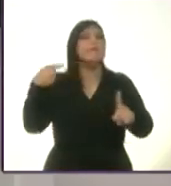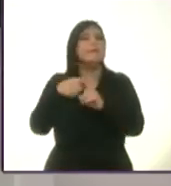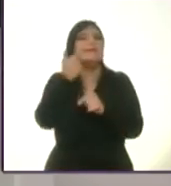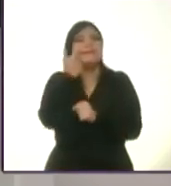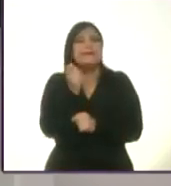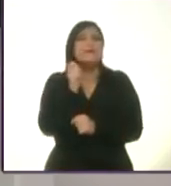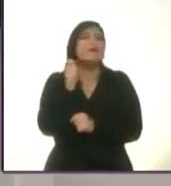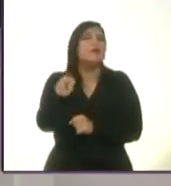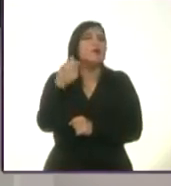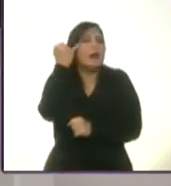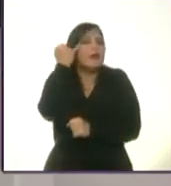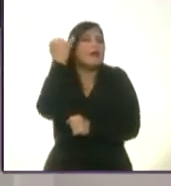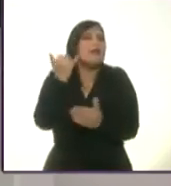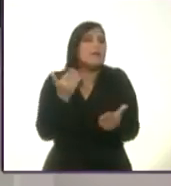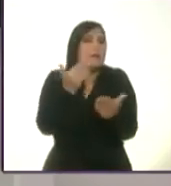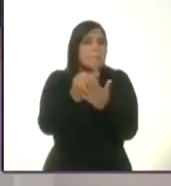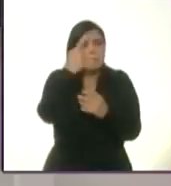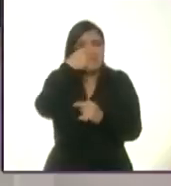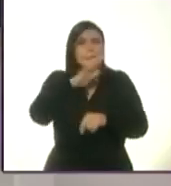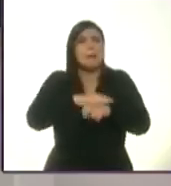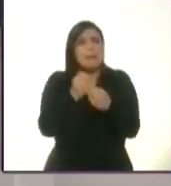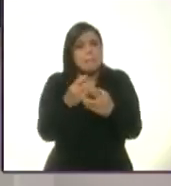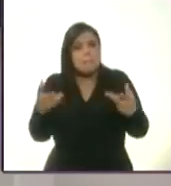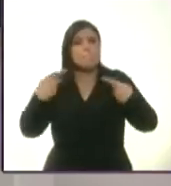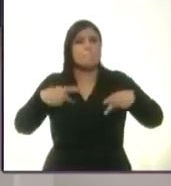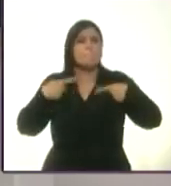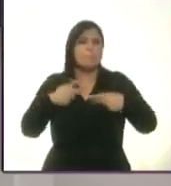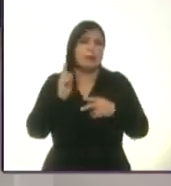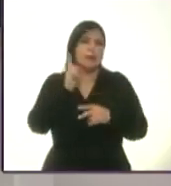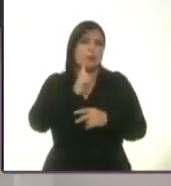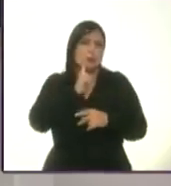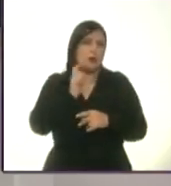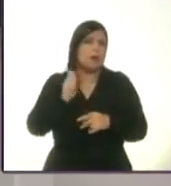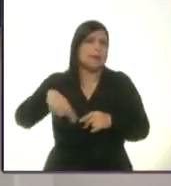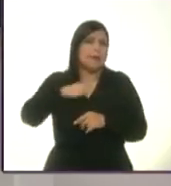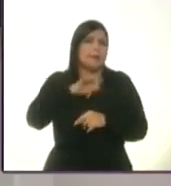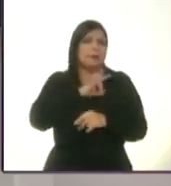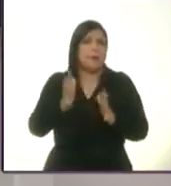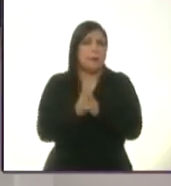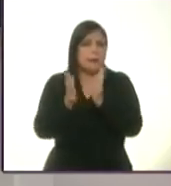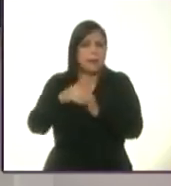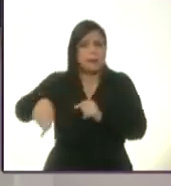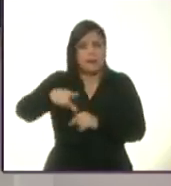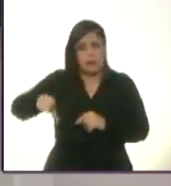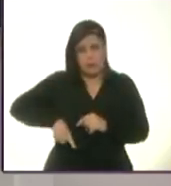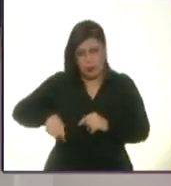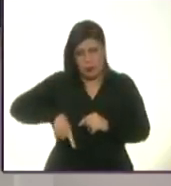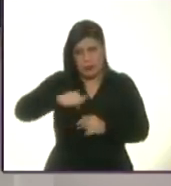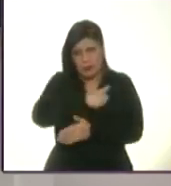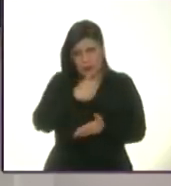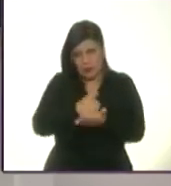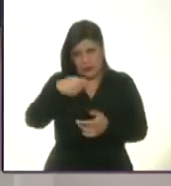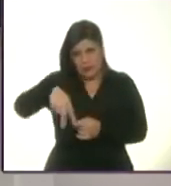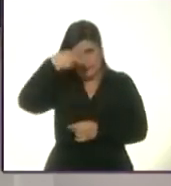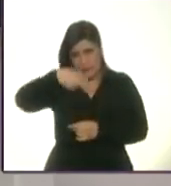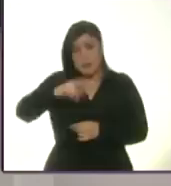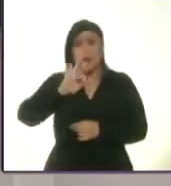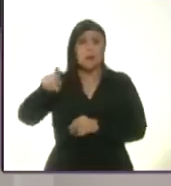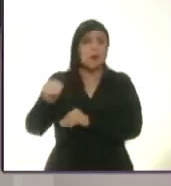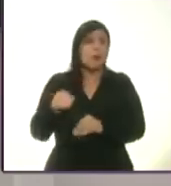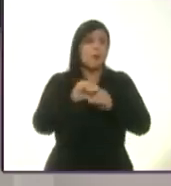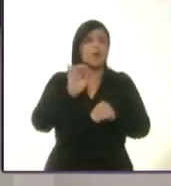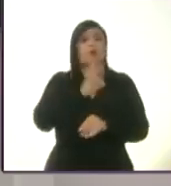propone para aumentar la participación de las mujeres en el gobierno capitalino de llegar a ser la próxima jefa de gobierno